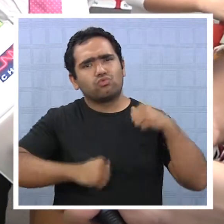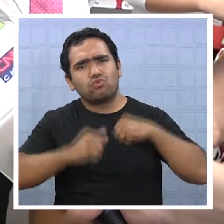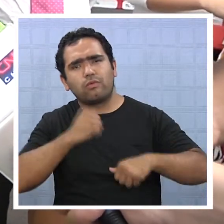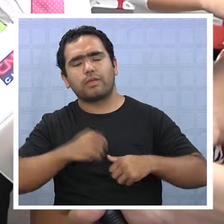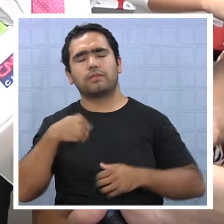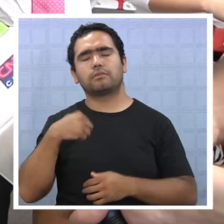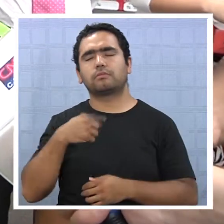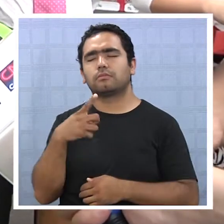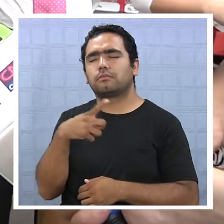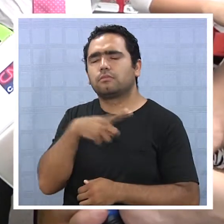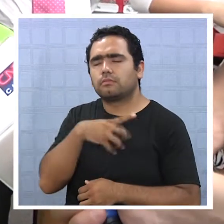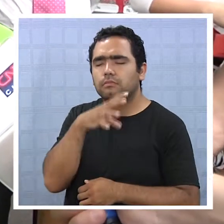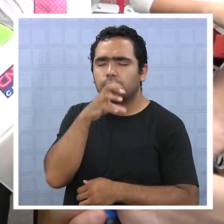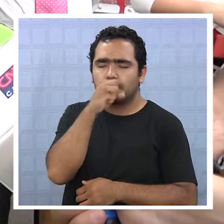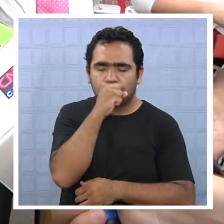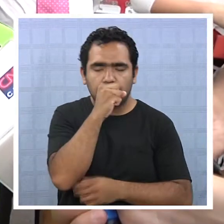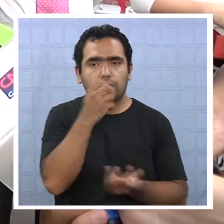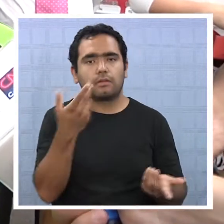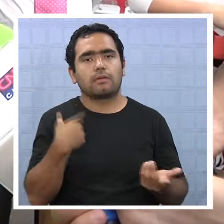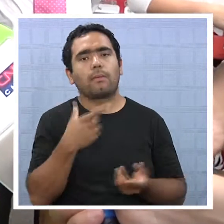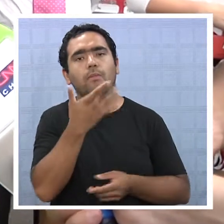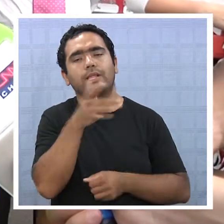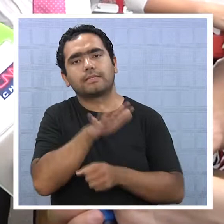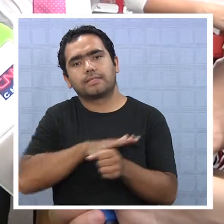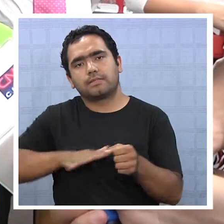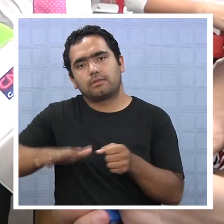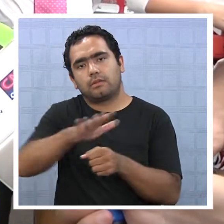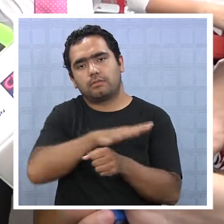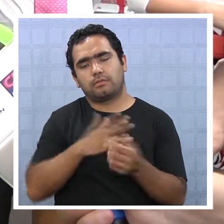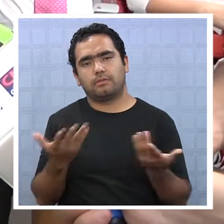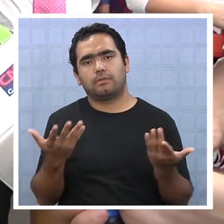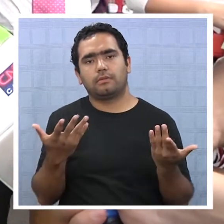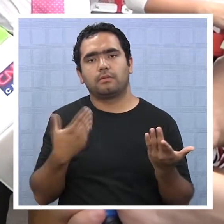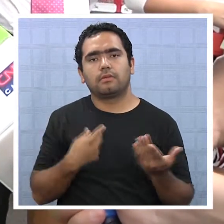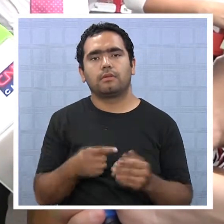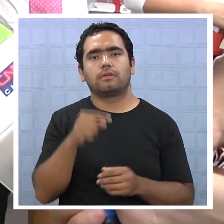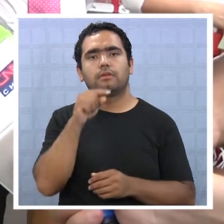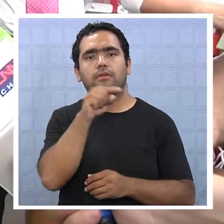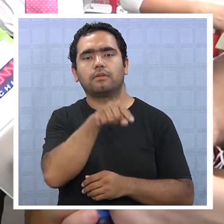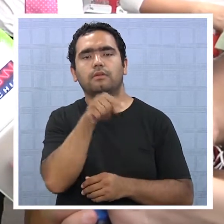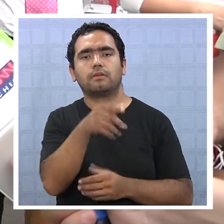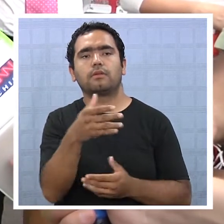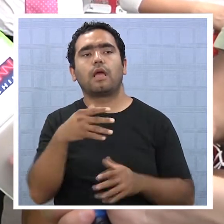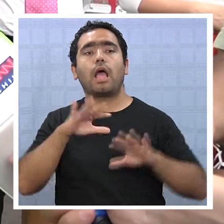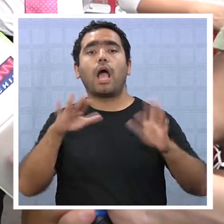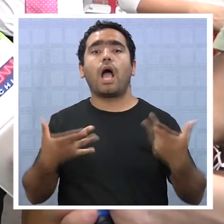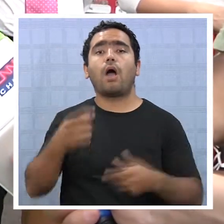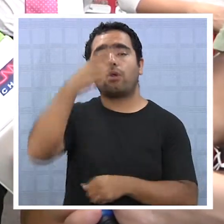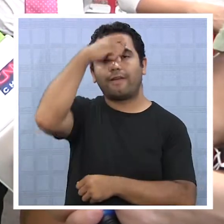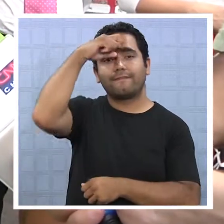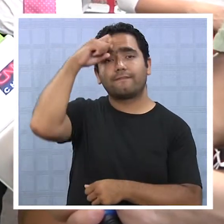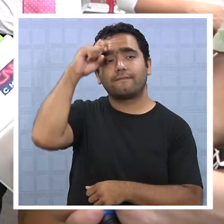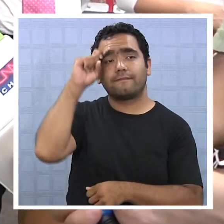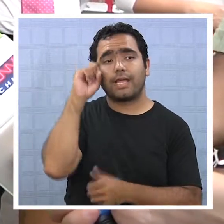hacerles sufrir esa situación. Entonces, en este verano,